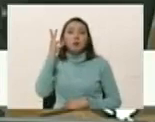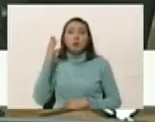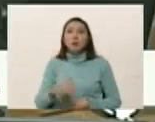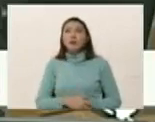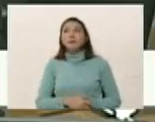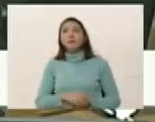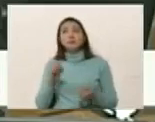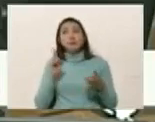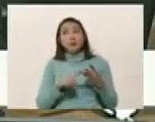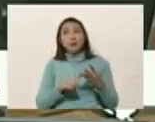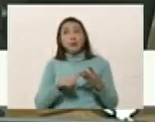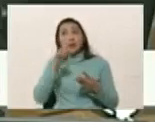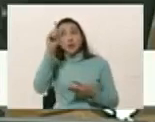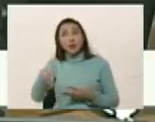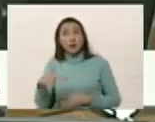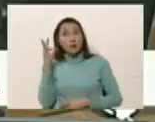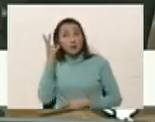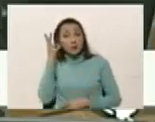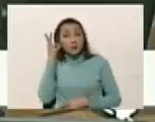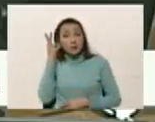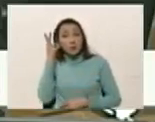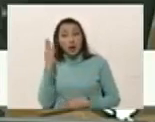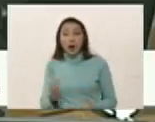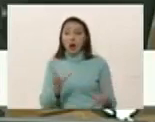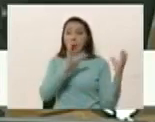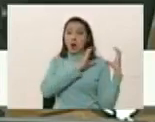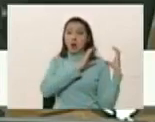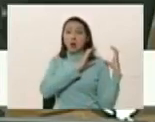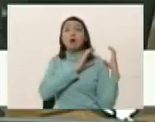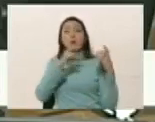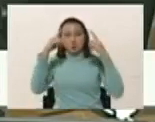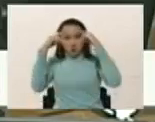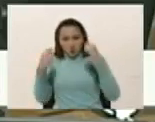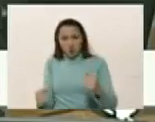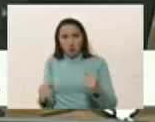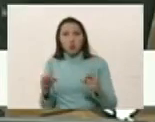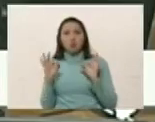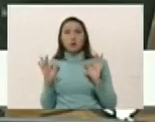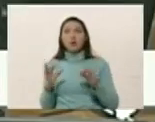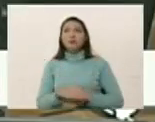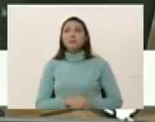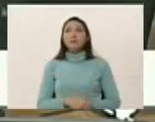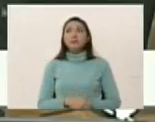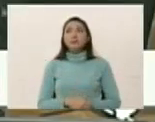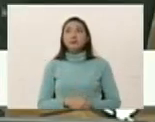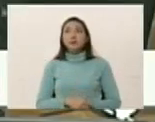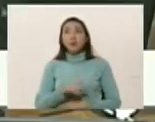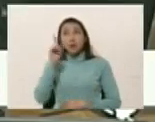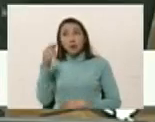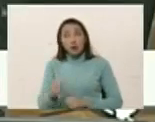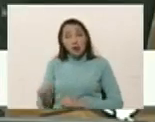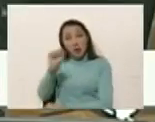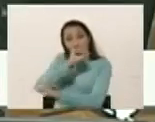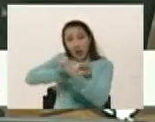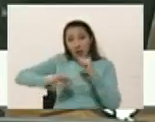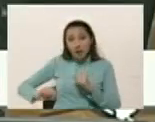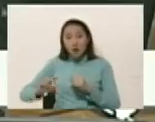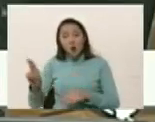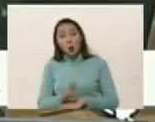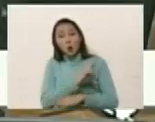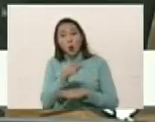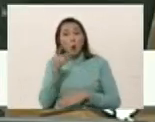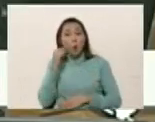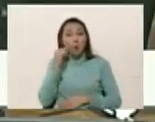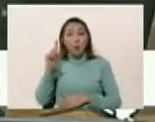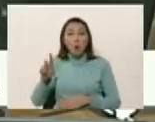emplear el femenino en los cargos públicos y profesiones 4 evitar el uso masculino universal